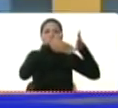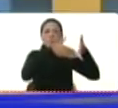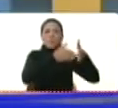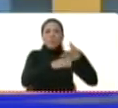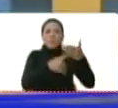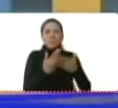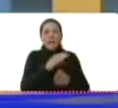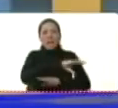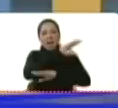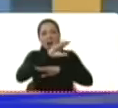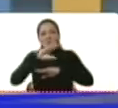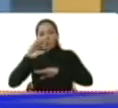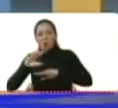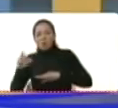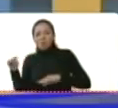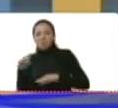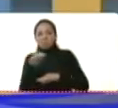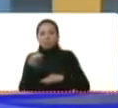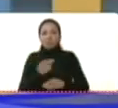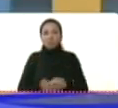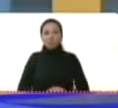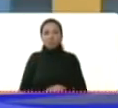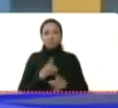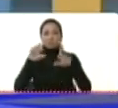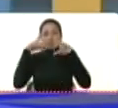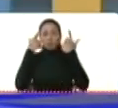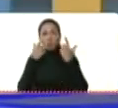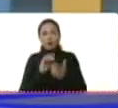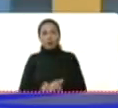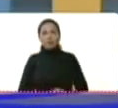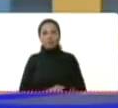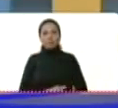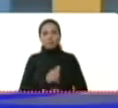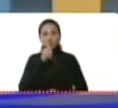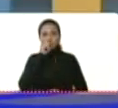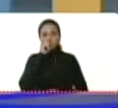a las costas de La Guaira, en la zona oriente.